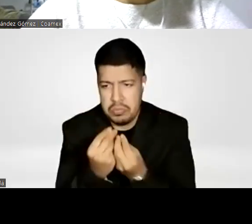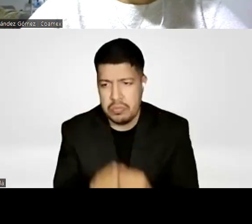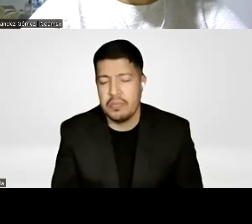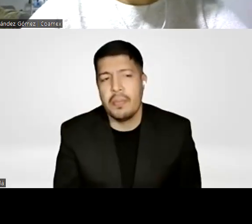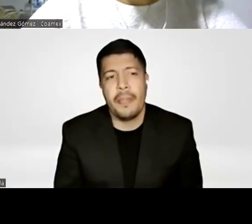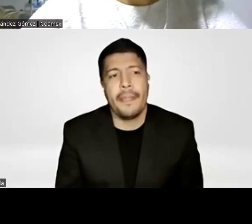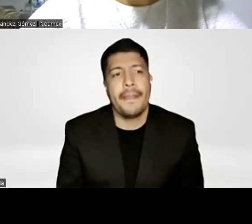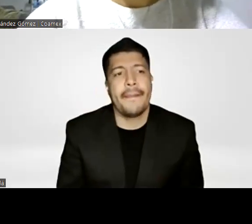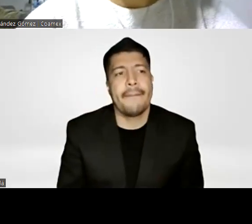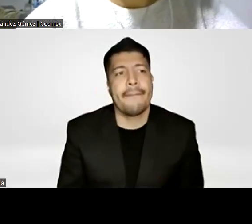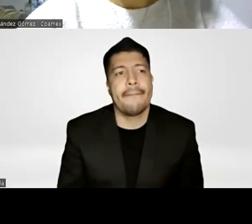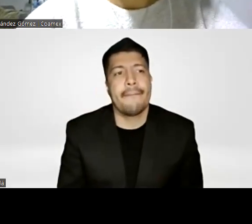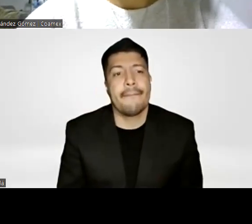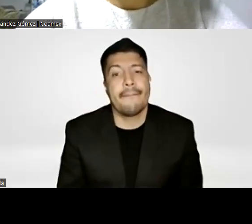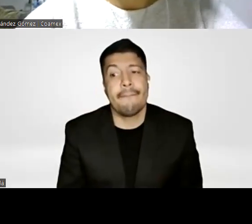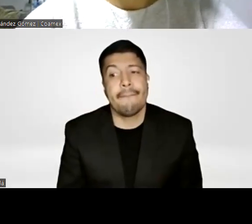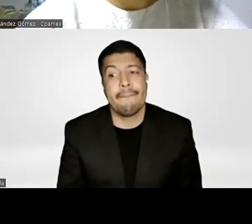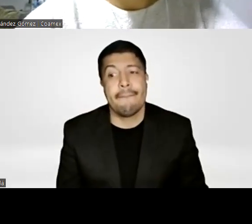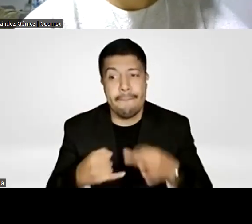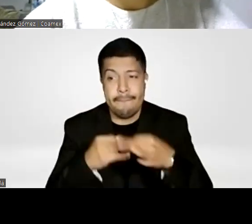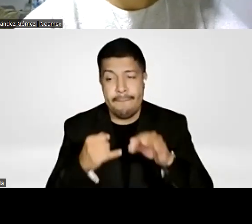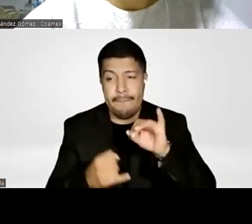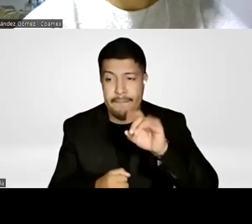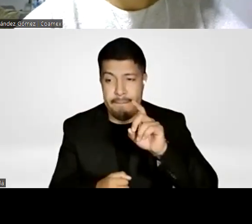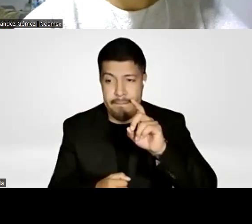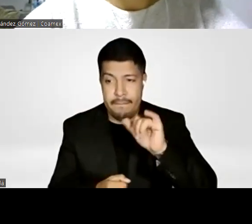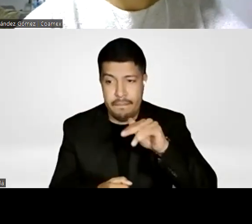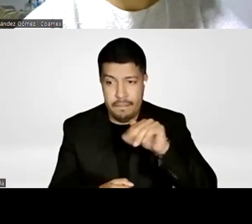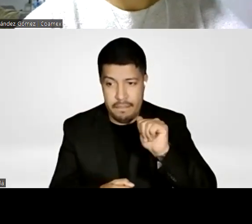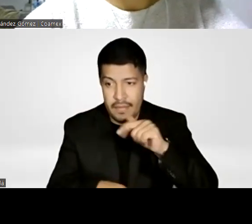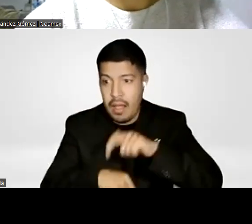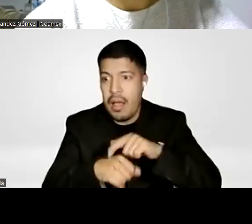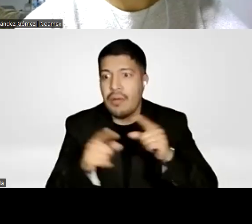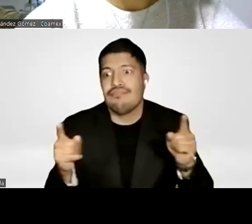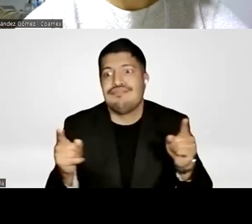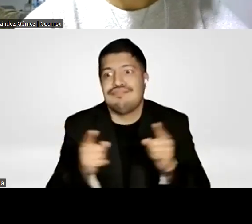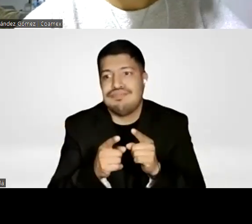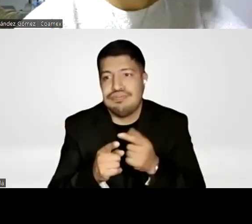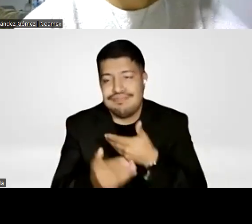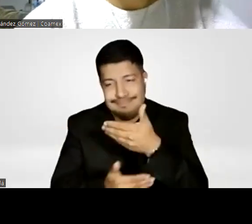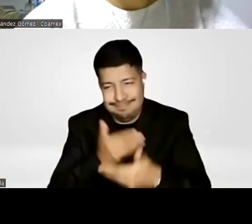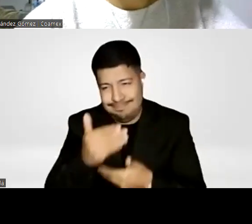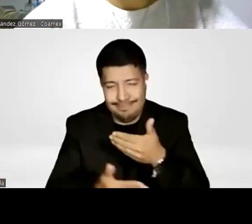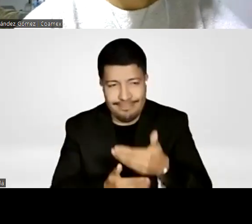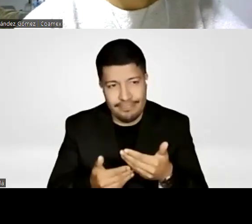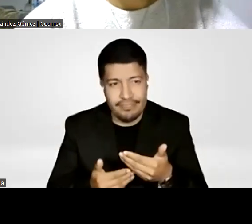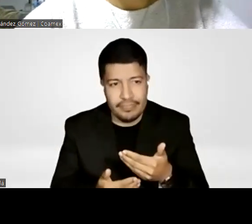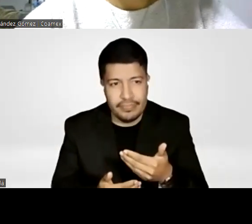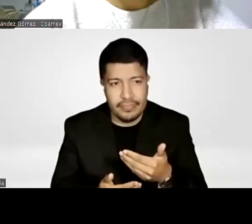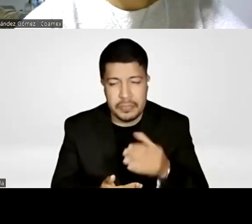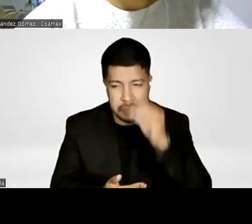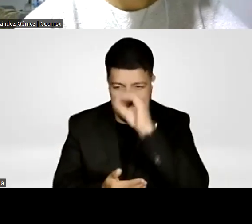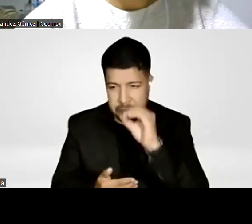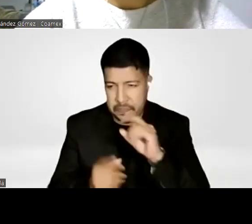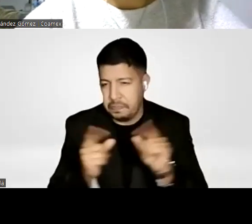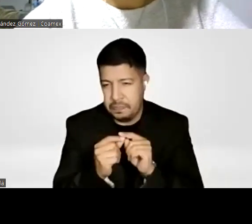Quisiera nada más, Diana, hacer una pausa porque ya tenemos el tiempo corto, entonces me parece que vamos a hacer otras 2 preguntas y